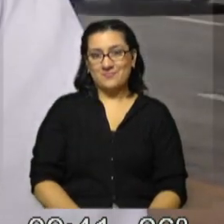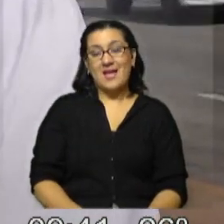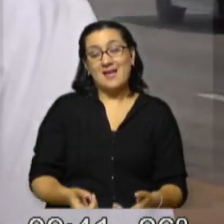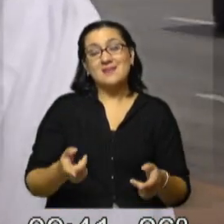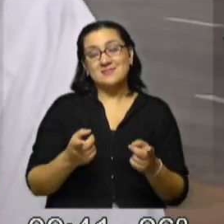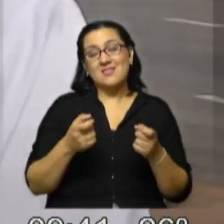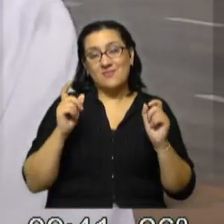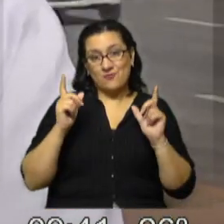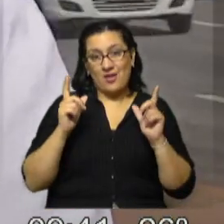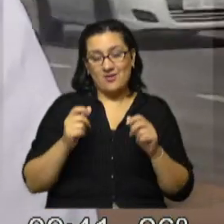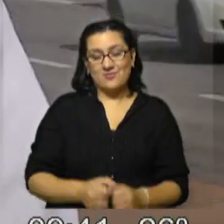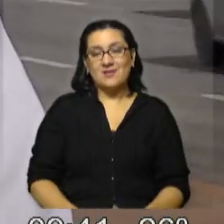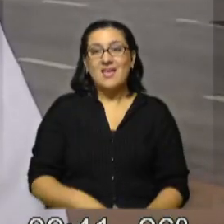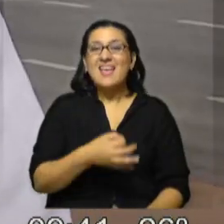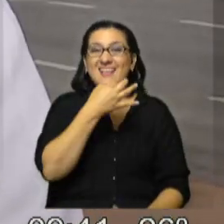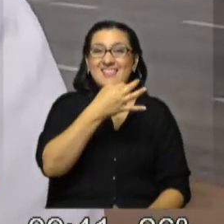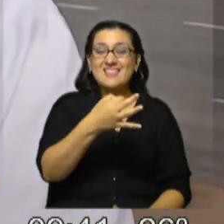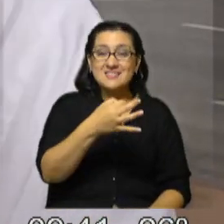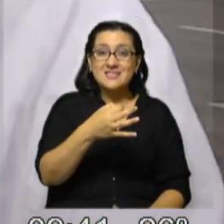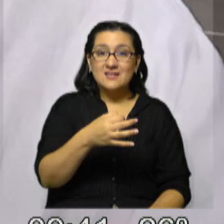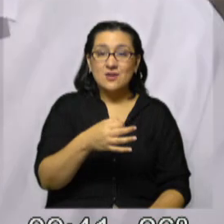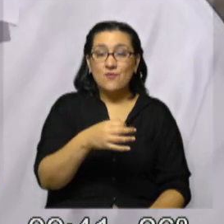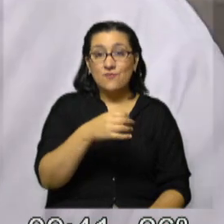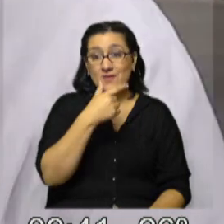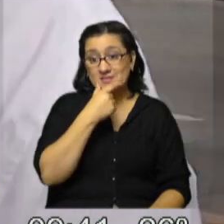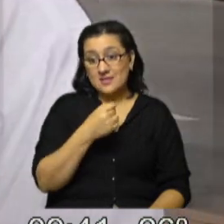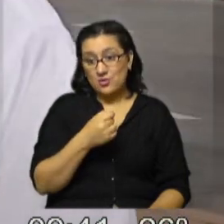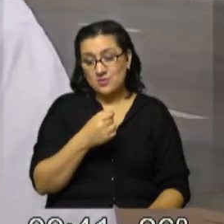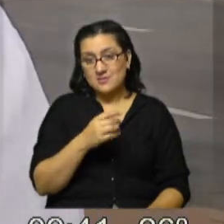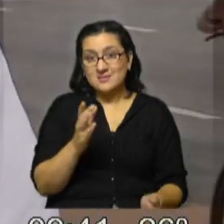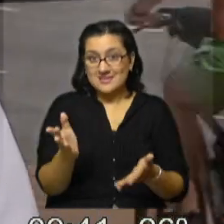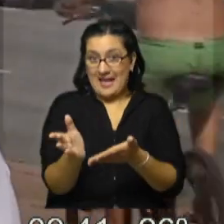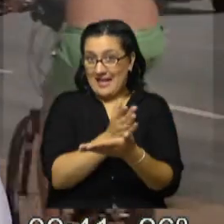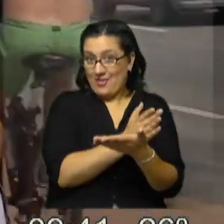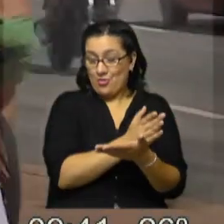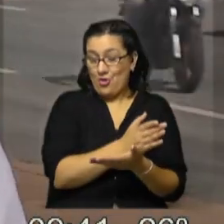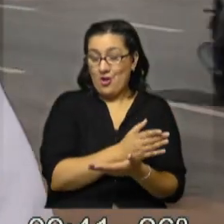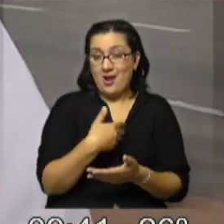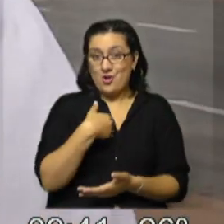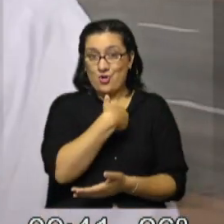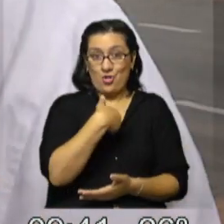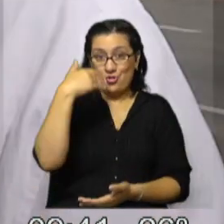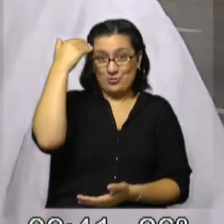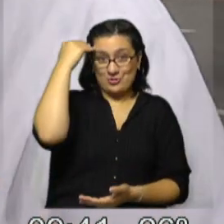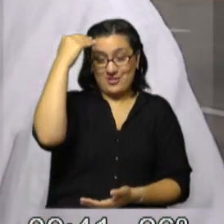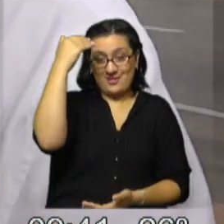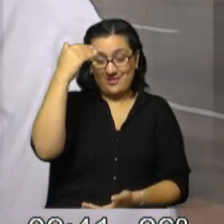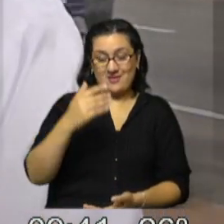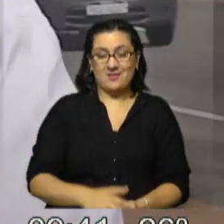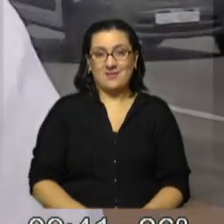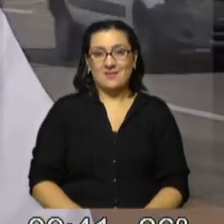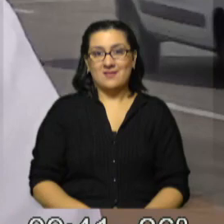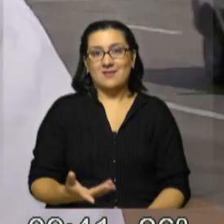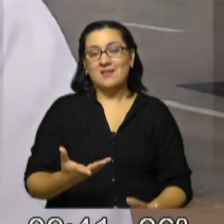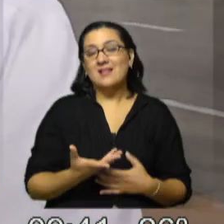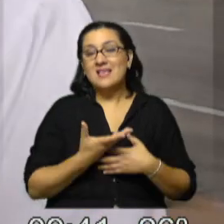disfrutarla. Coco, ¿qué te dicen, digamos, los facilitadores, ¿no? Sacando el rol docente, ¿no? Porque tomando facilitador como aquel que ayuda al otro a gozar,